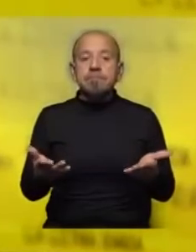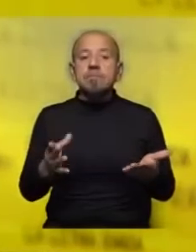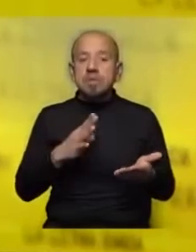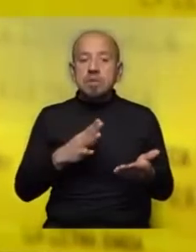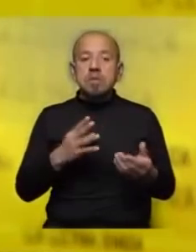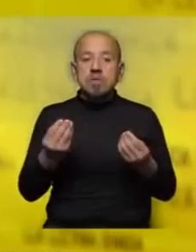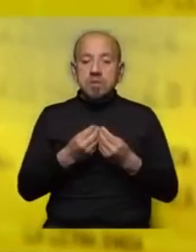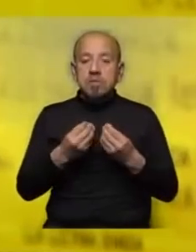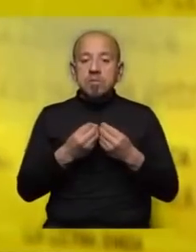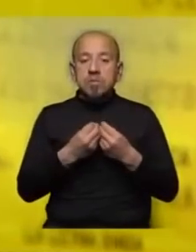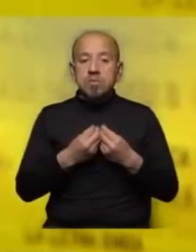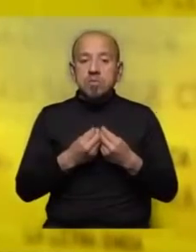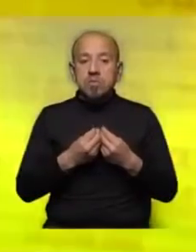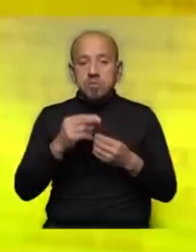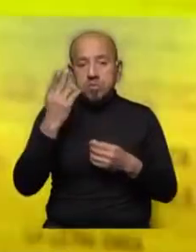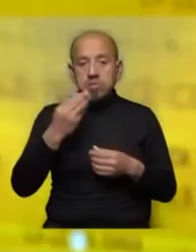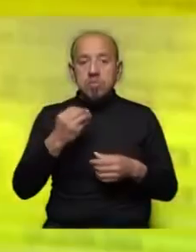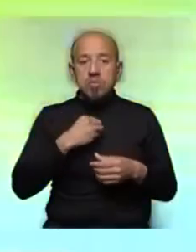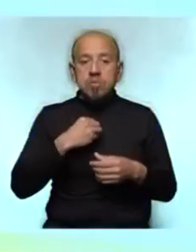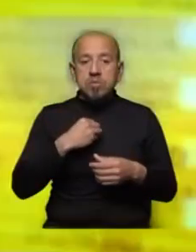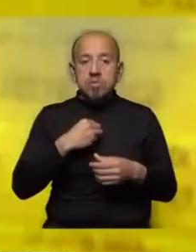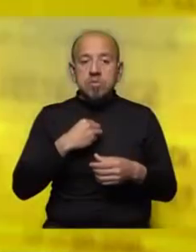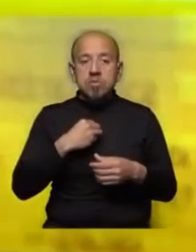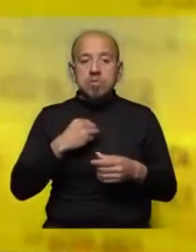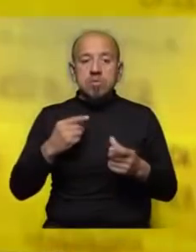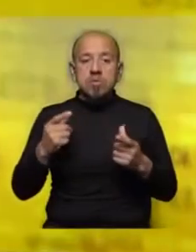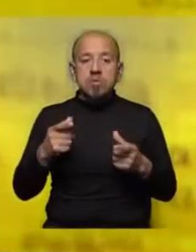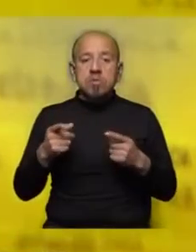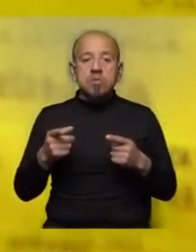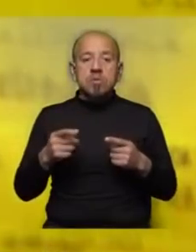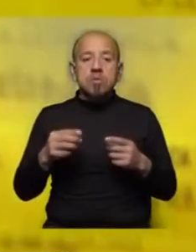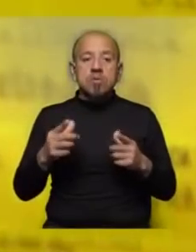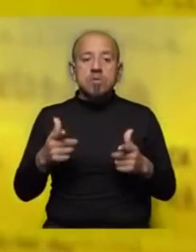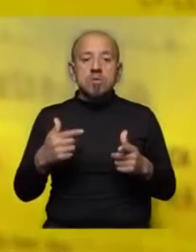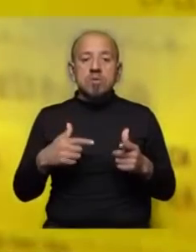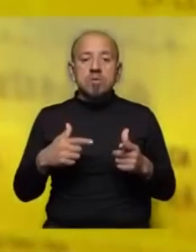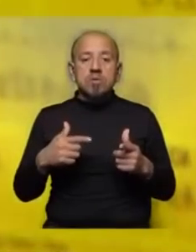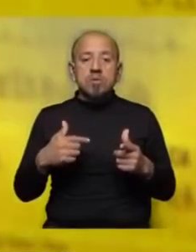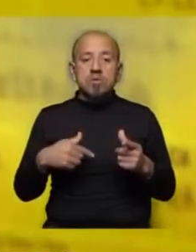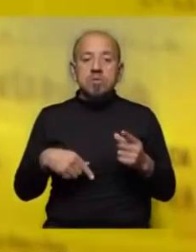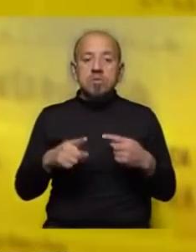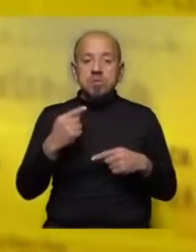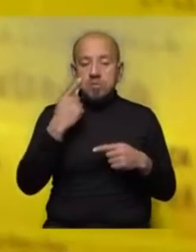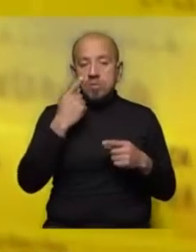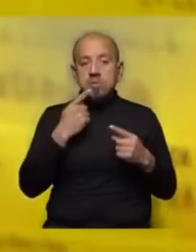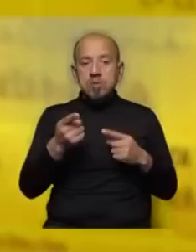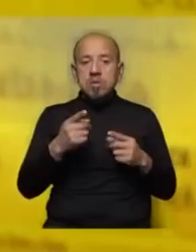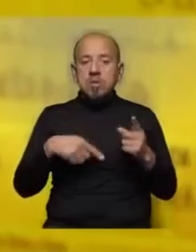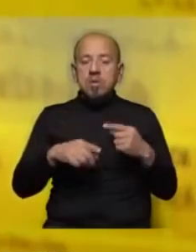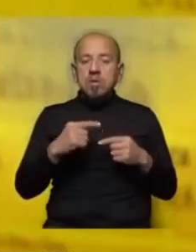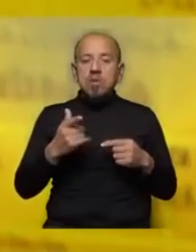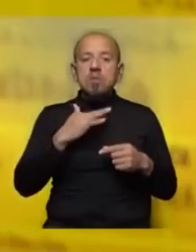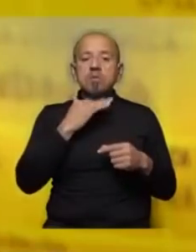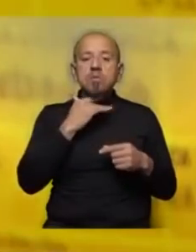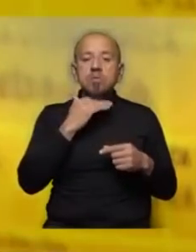mucha gente convocación el Uruguay no y por Suerte este no tenemos por lo menos casos no se han visto casos detectados de corrupción